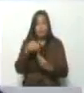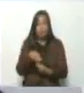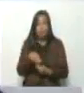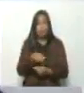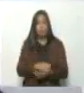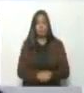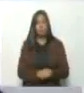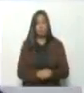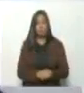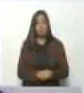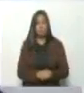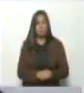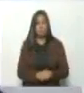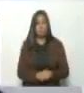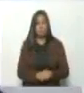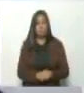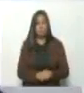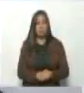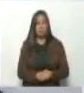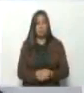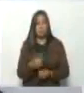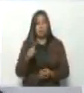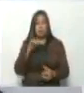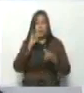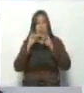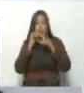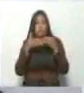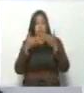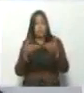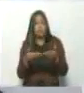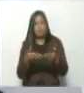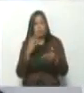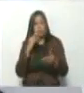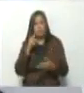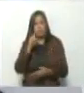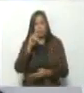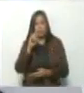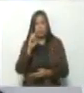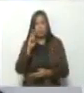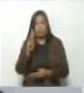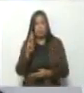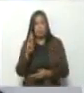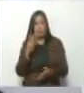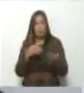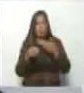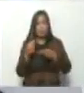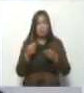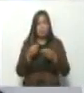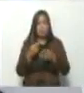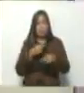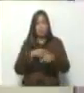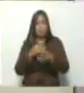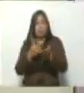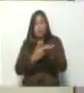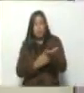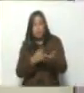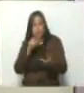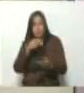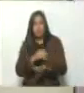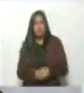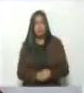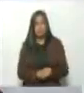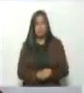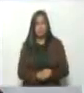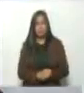esta mañana y, bueno, haremos seguimiento como siempre. Claro, en el caso de la UD4 Caricuá, los negocios que sacan la basura antes de tiempo también. Sí,